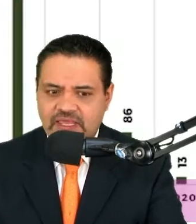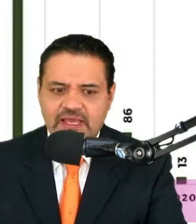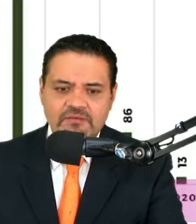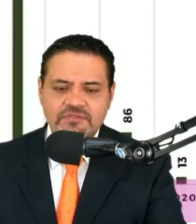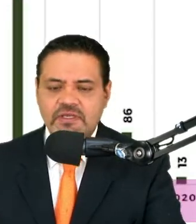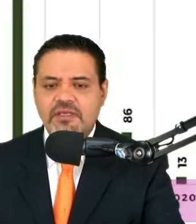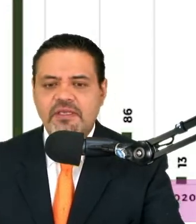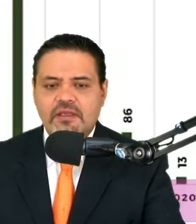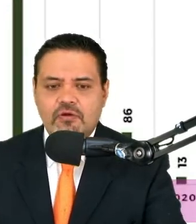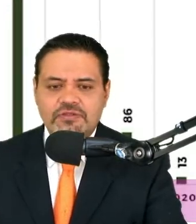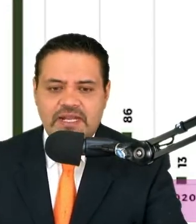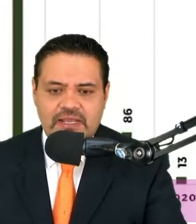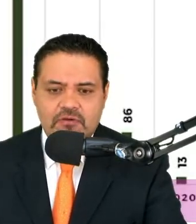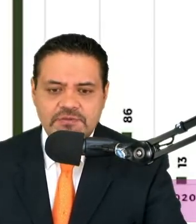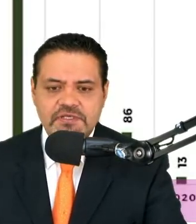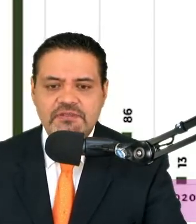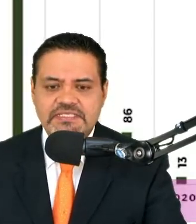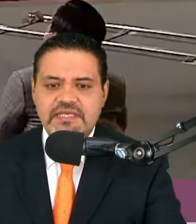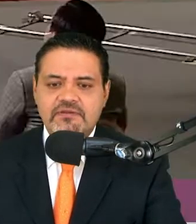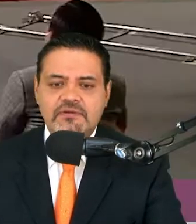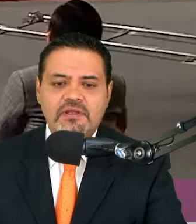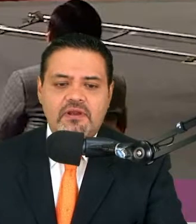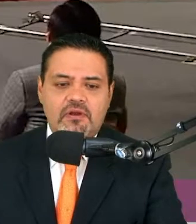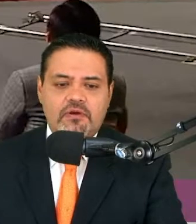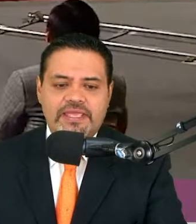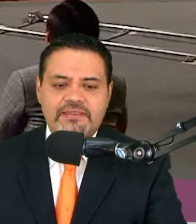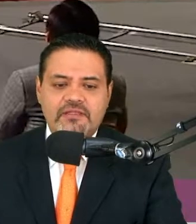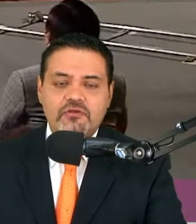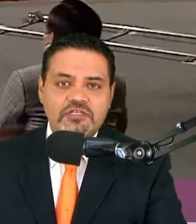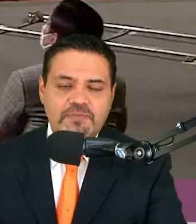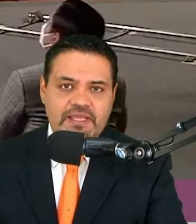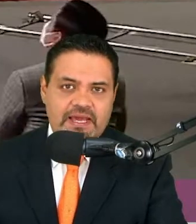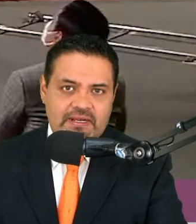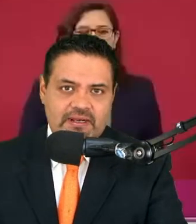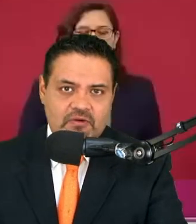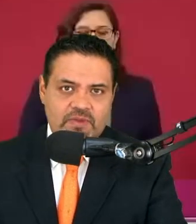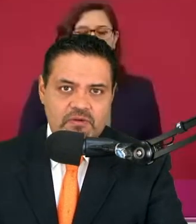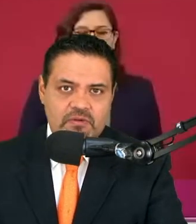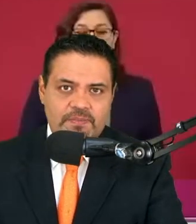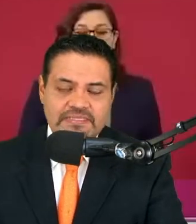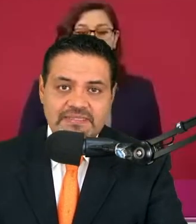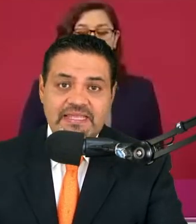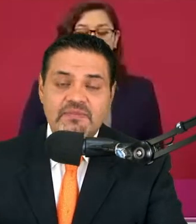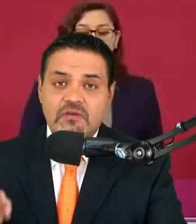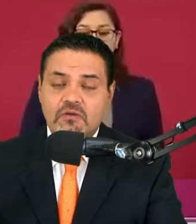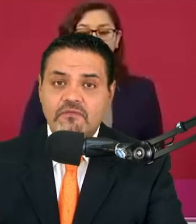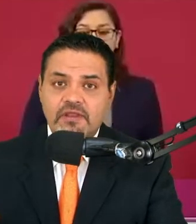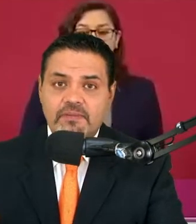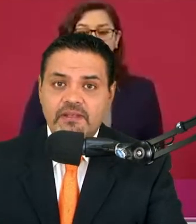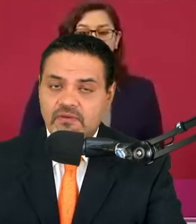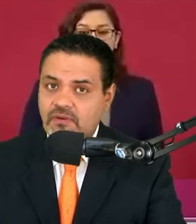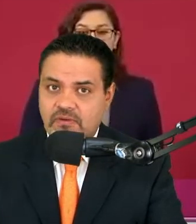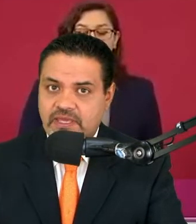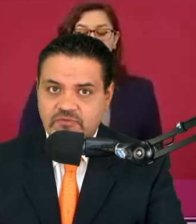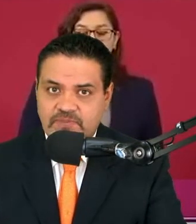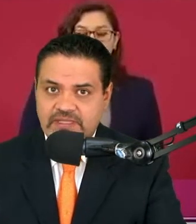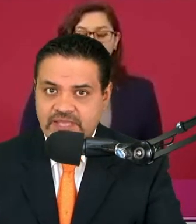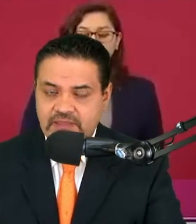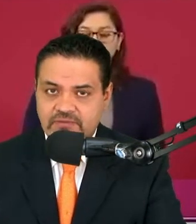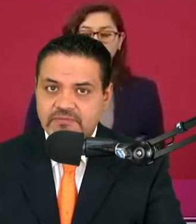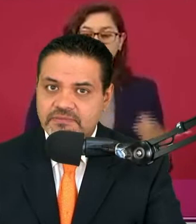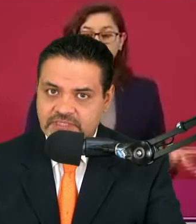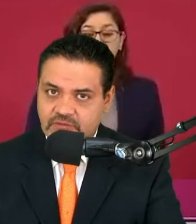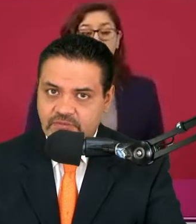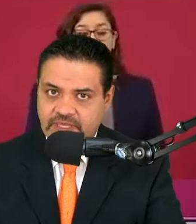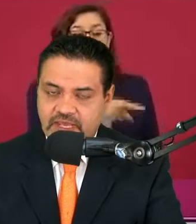de Mexicanos contra la Corrupción, diciendo lo que intentó explicar Romero Oropesa terminó confirmando lo que hemos